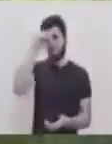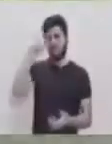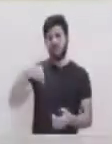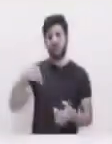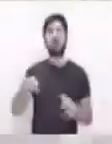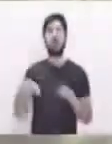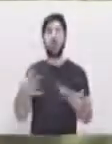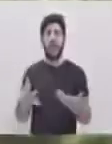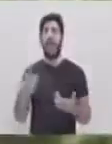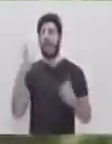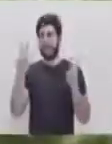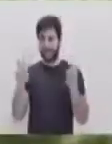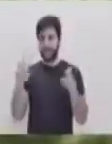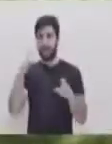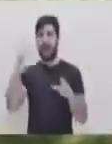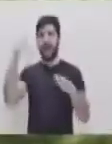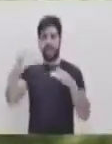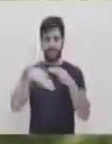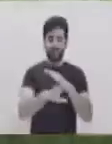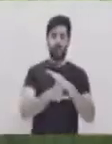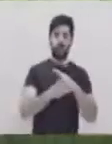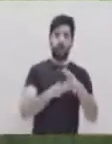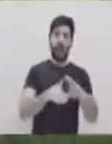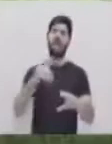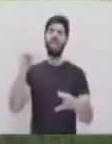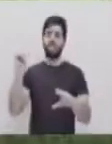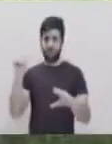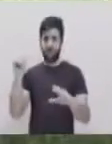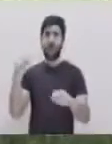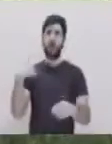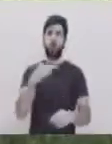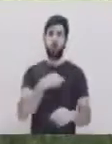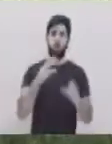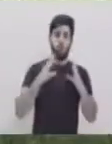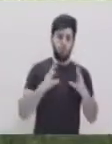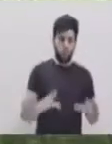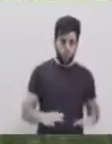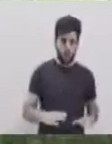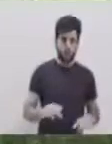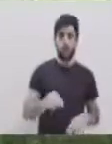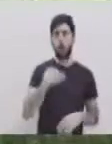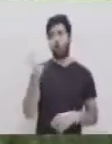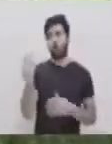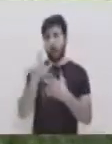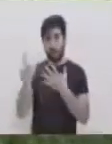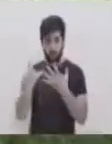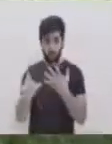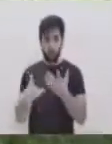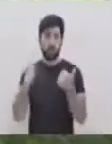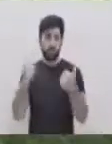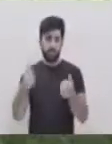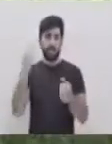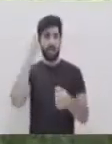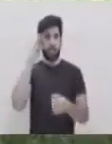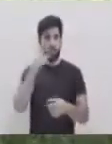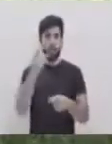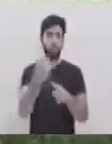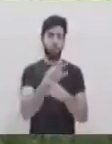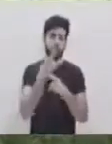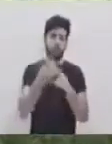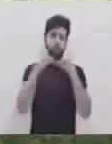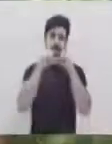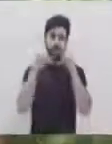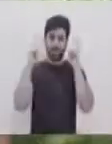Vamos a hacer un repaso adentro y afuera, con nuestro cuerpo y con otros objetos. Recuerda tener tus manos limpias, el uso